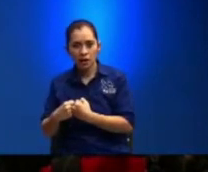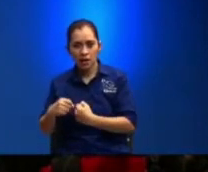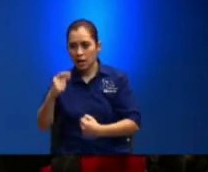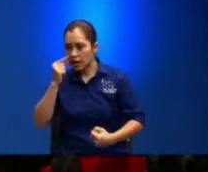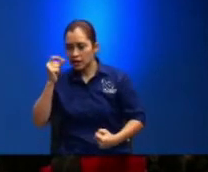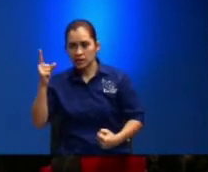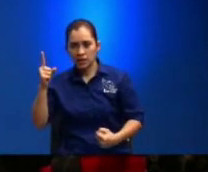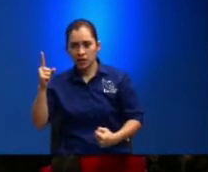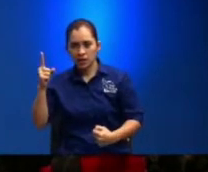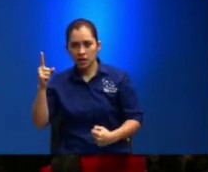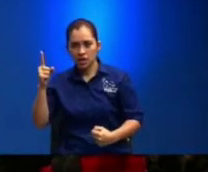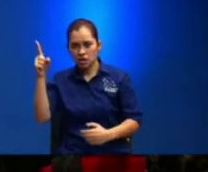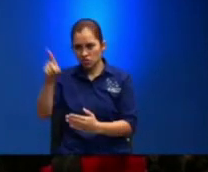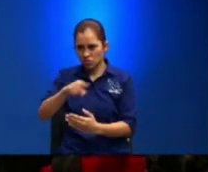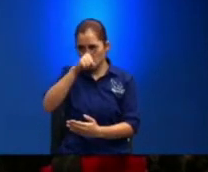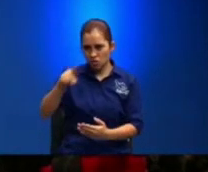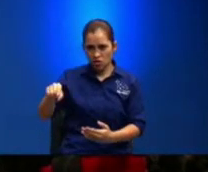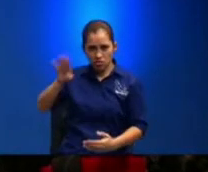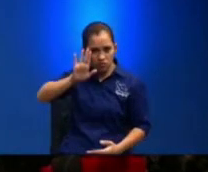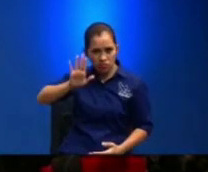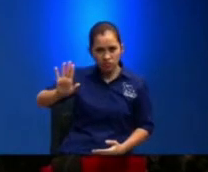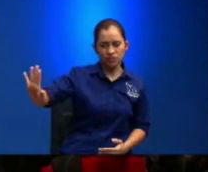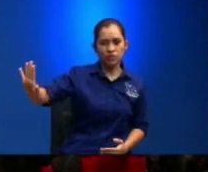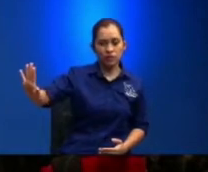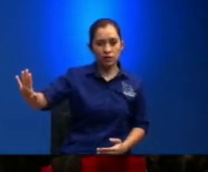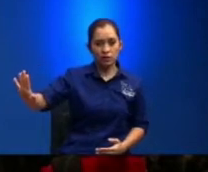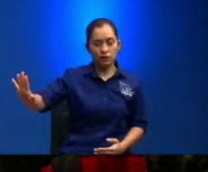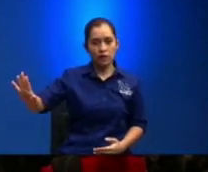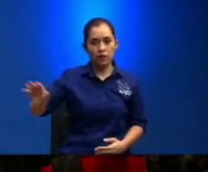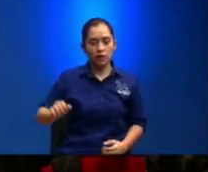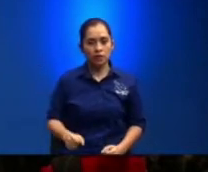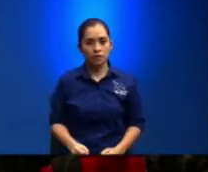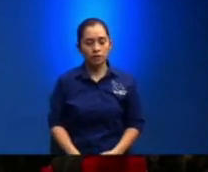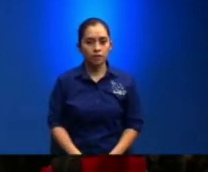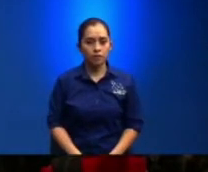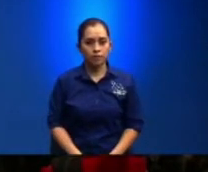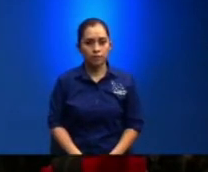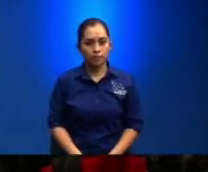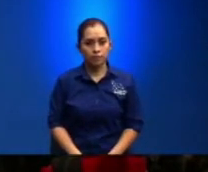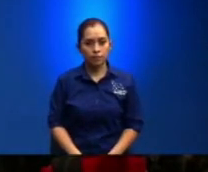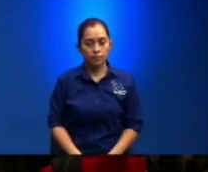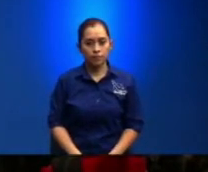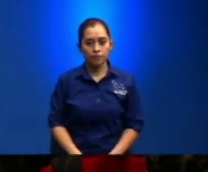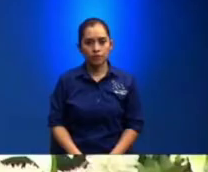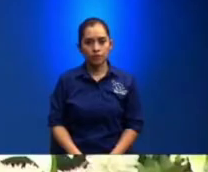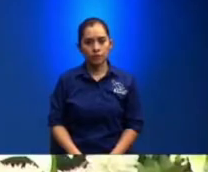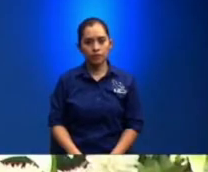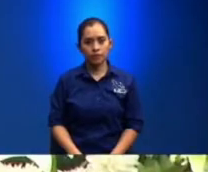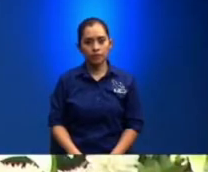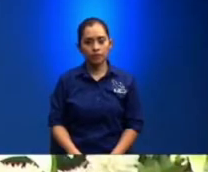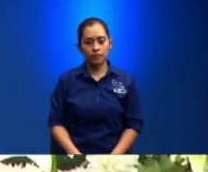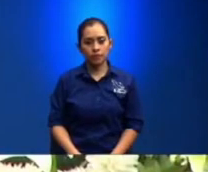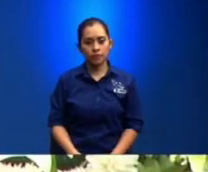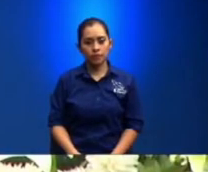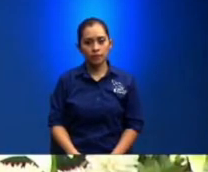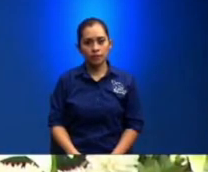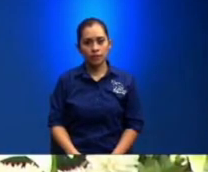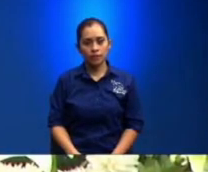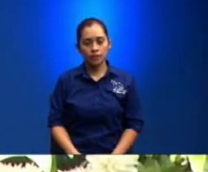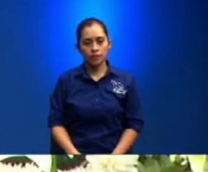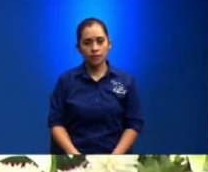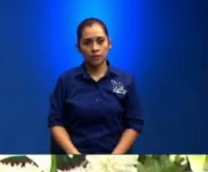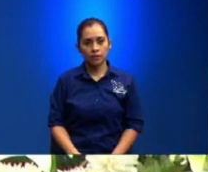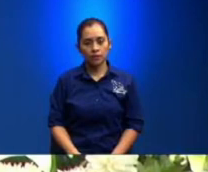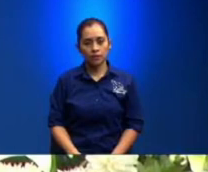y después pero le dice no es este un carbón arrebatado del